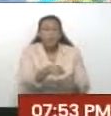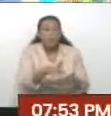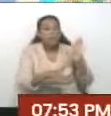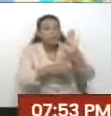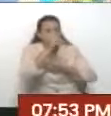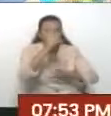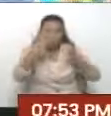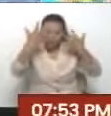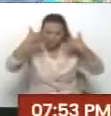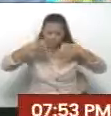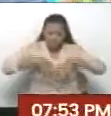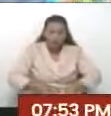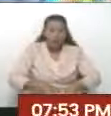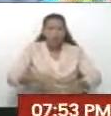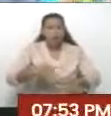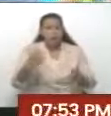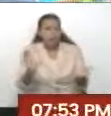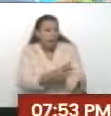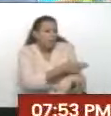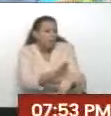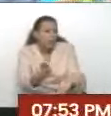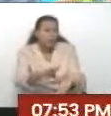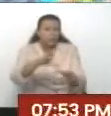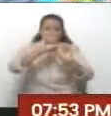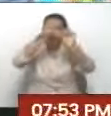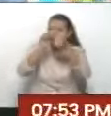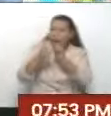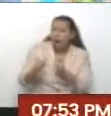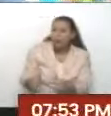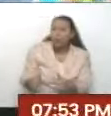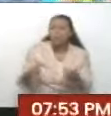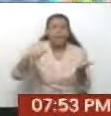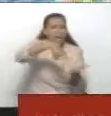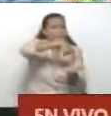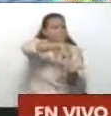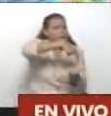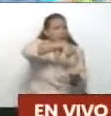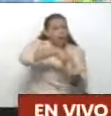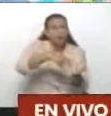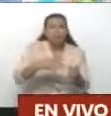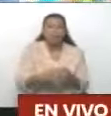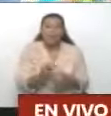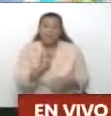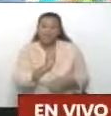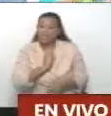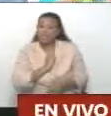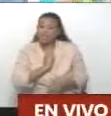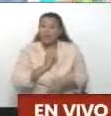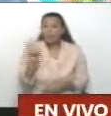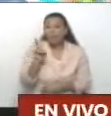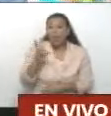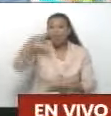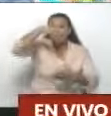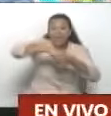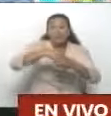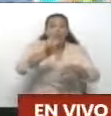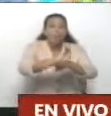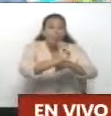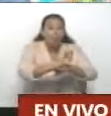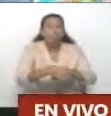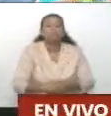desarrollo integral en la música, en el arte, en el baile, en la identidad venezolana, con